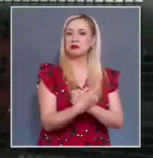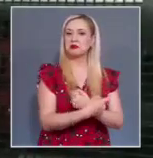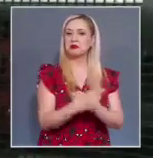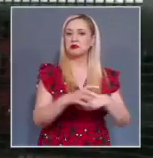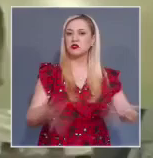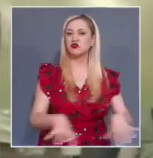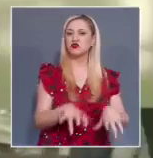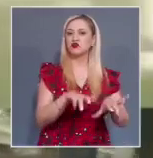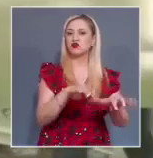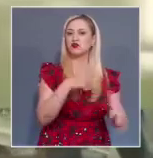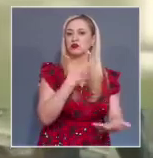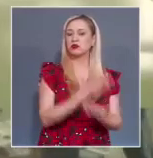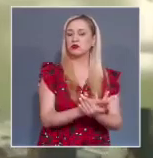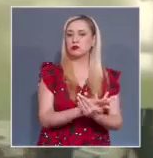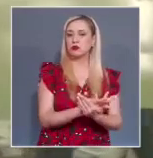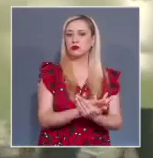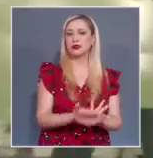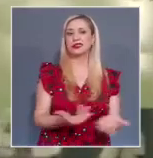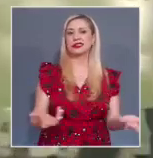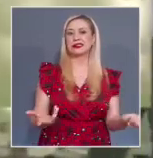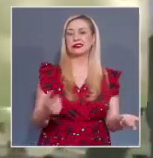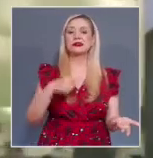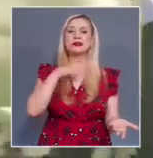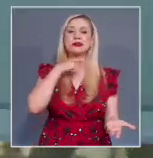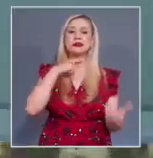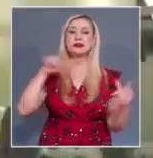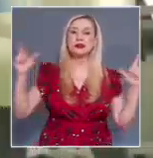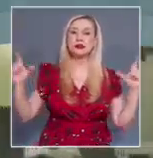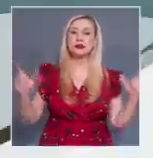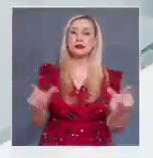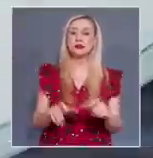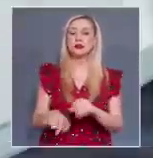57.8% de los puestos de trabajo en la región.